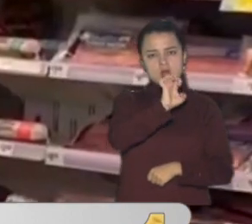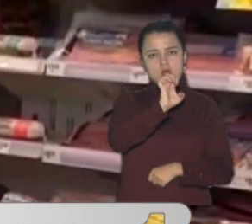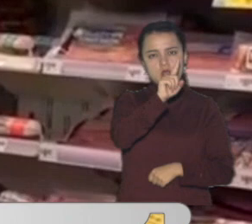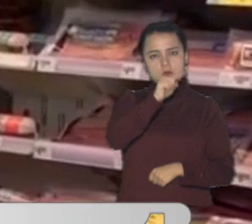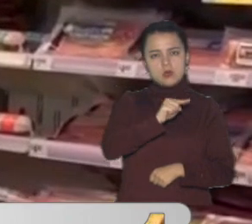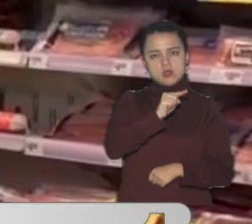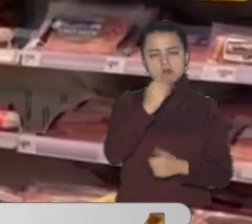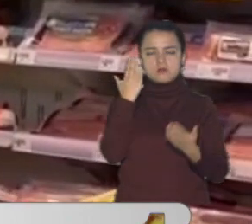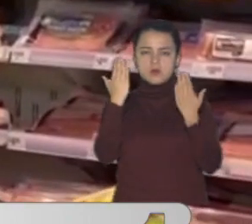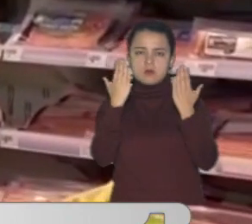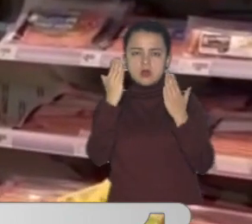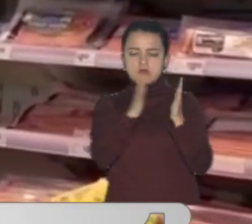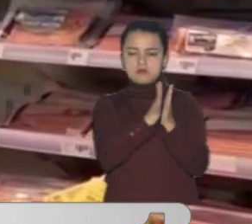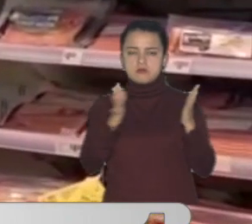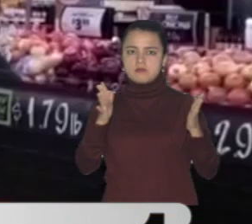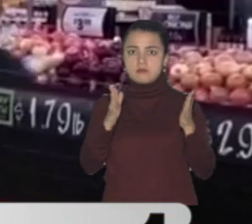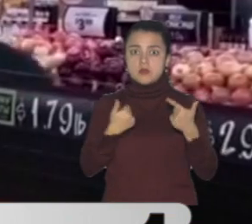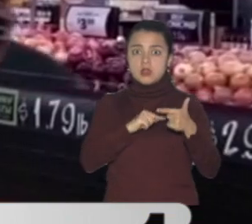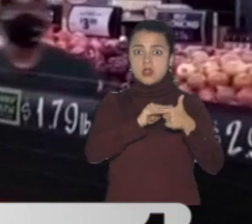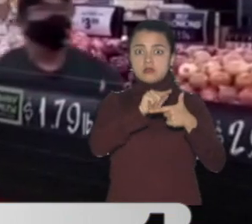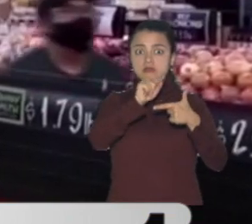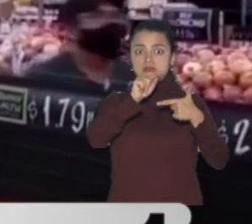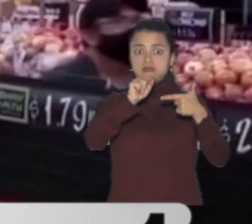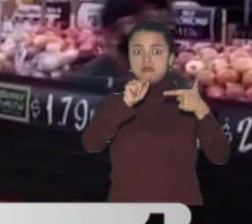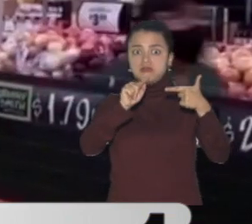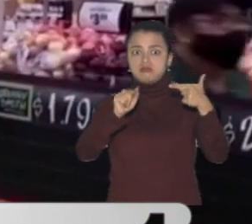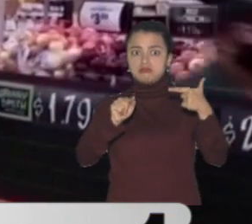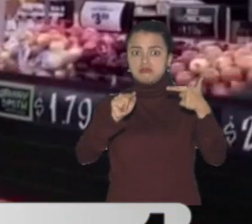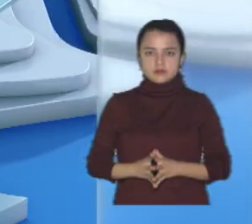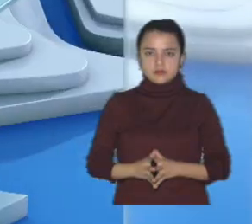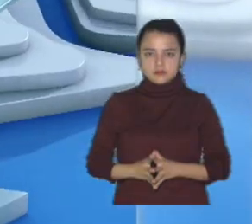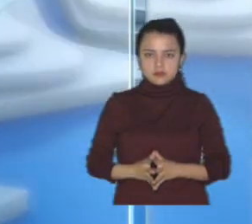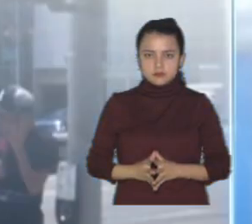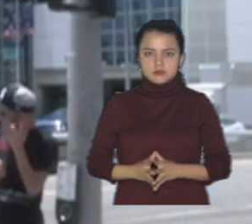global experimente su mayor desaceleración en más de 80 años.